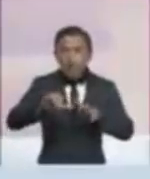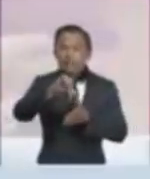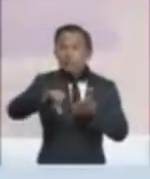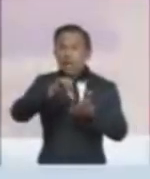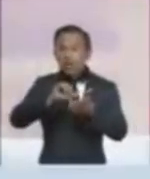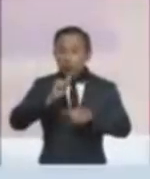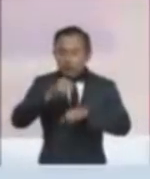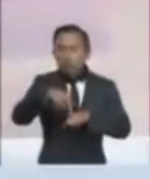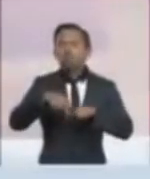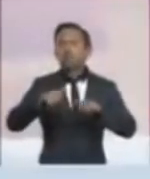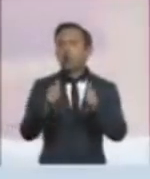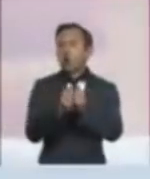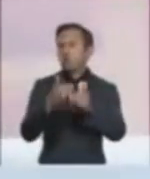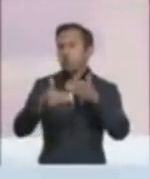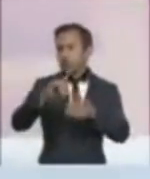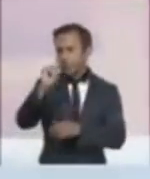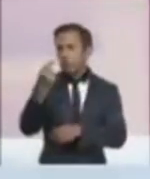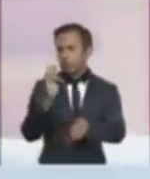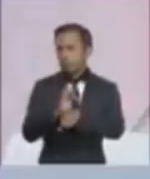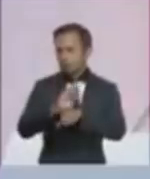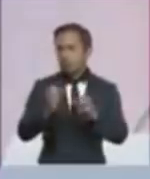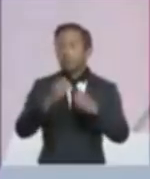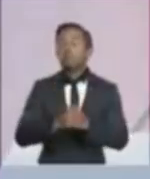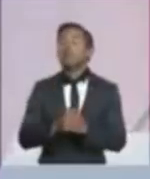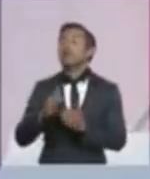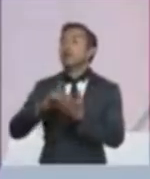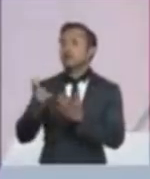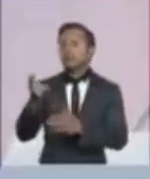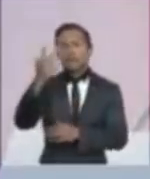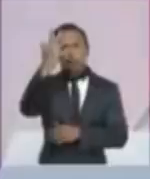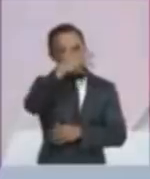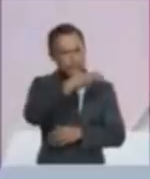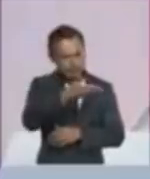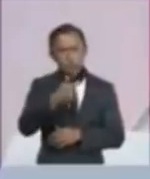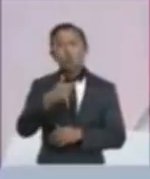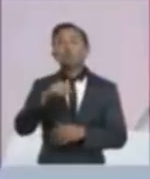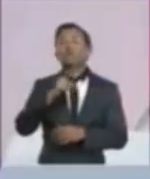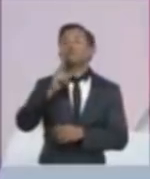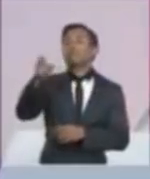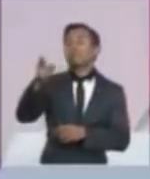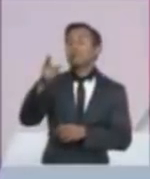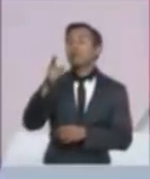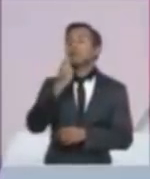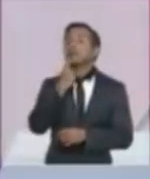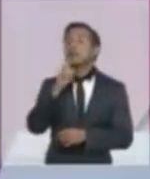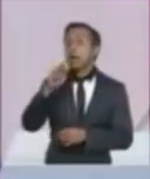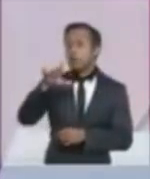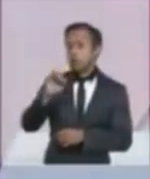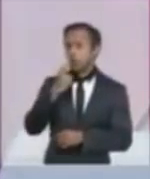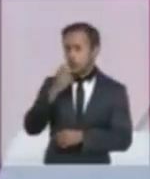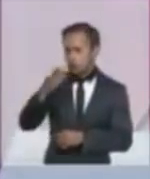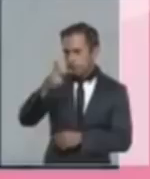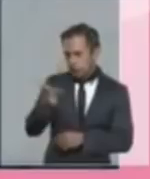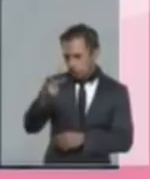Calderón. Denise. Sí, la pregunta general para el candidato Andrés Manuel López Obrador, se la recuerdo. ¿Qué medidas tomará usted